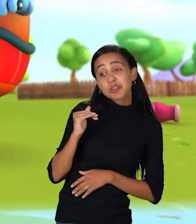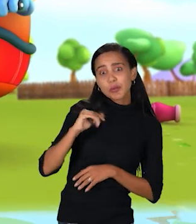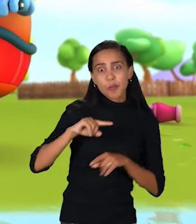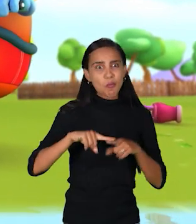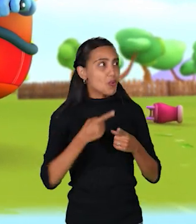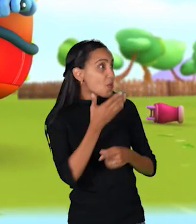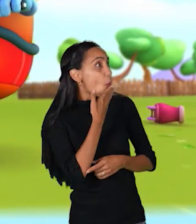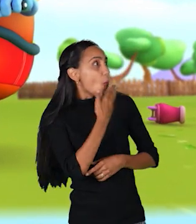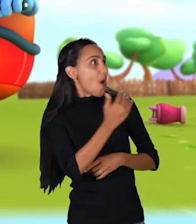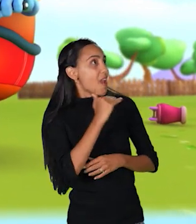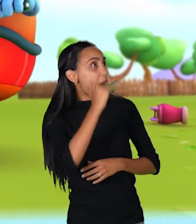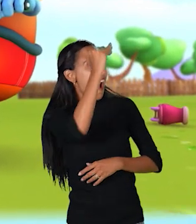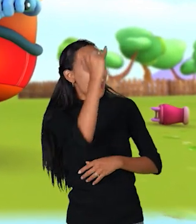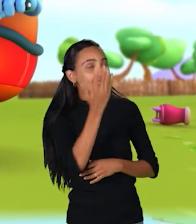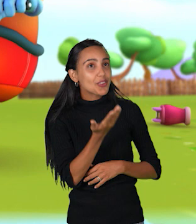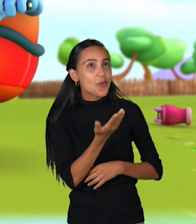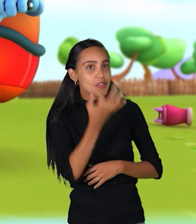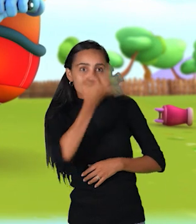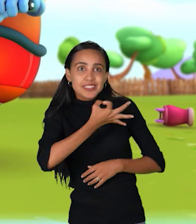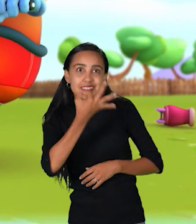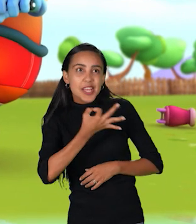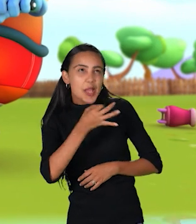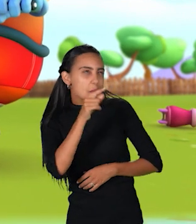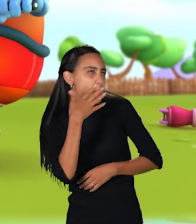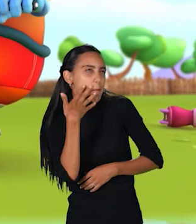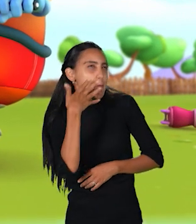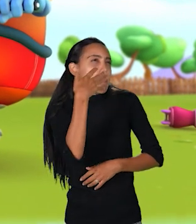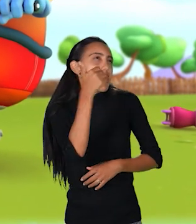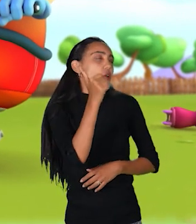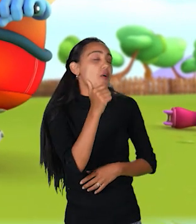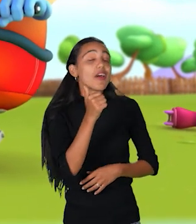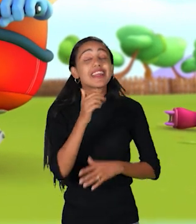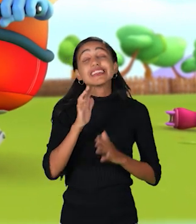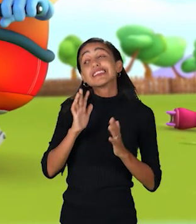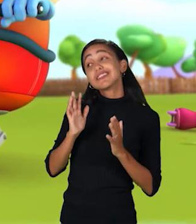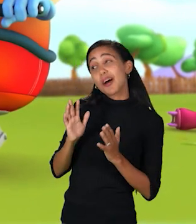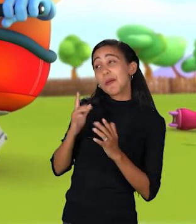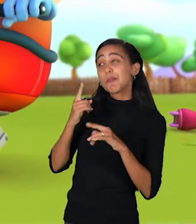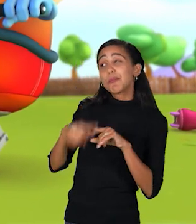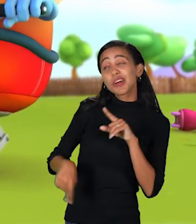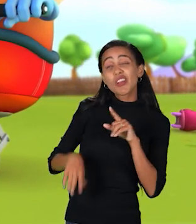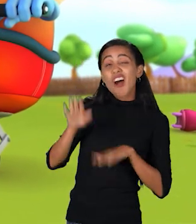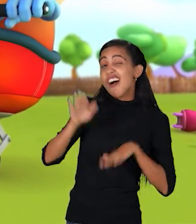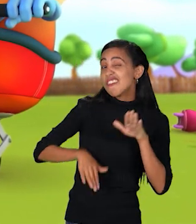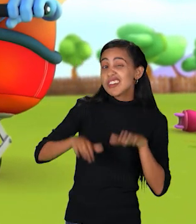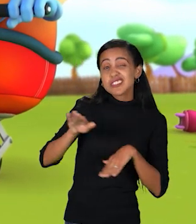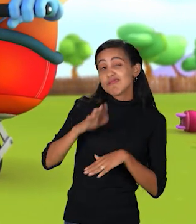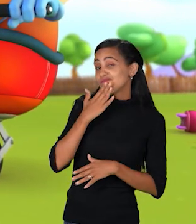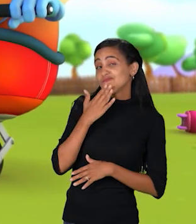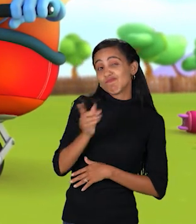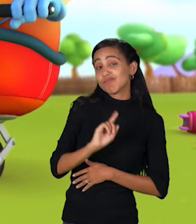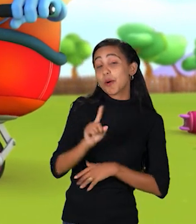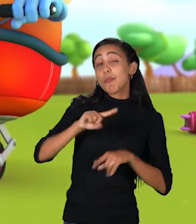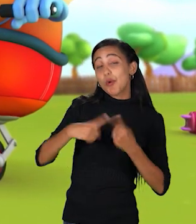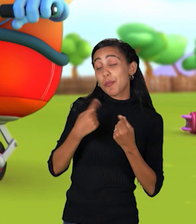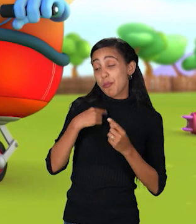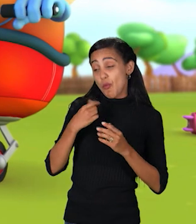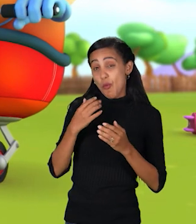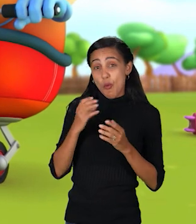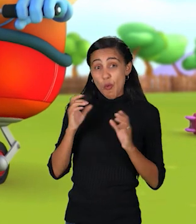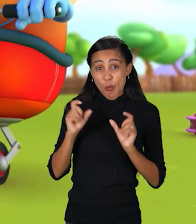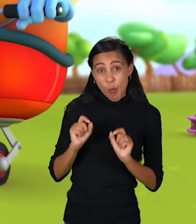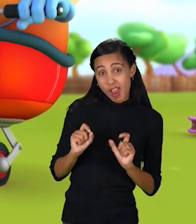si es genial ser el más alto. Siempre se te ve mejor que a nadie. Ya, pero eso no es tan genial cuando juegas al